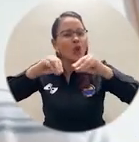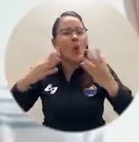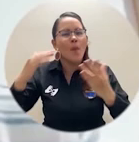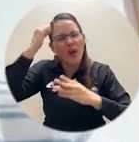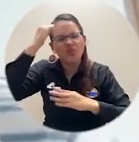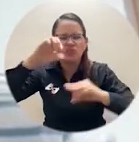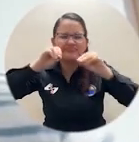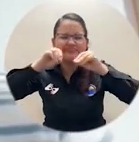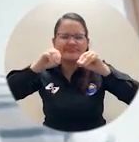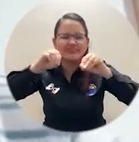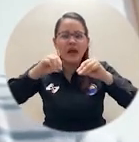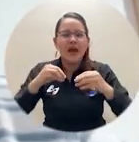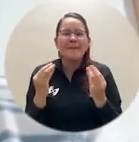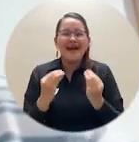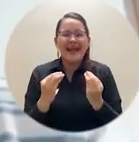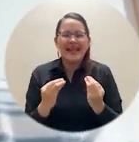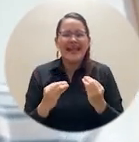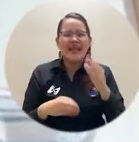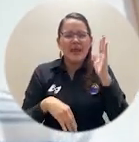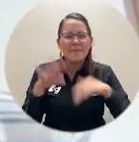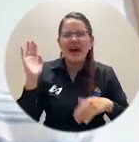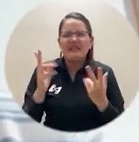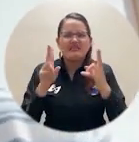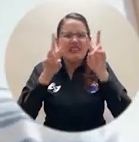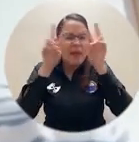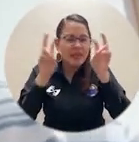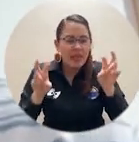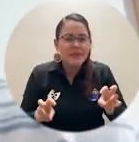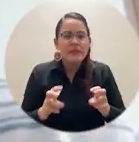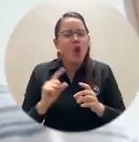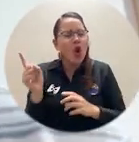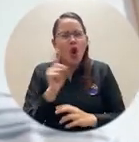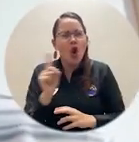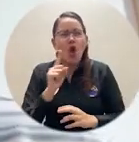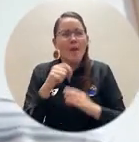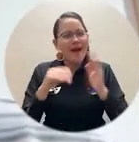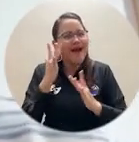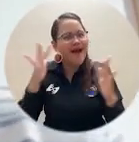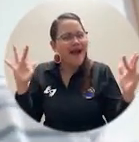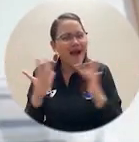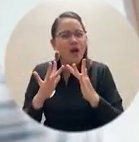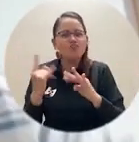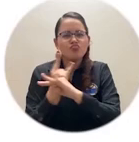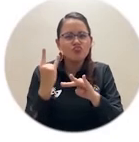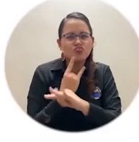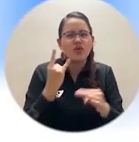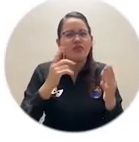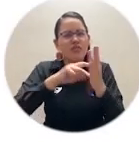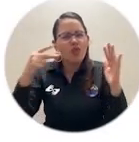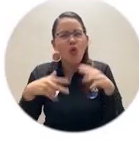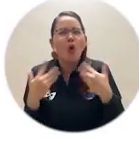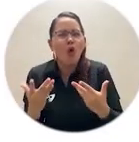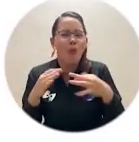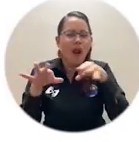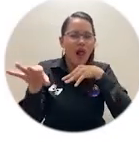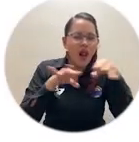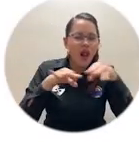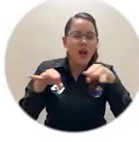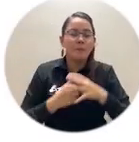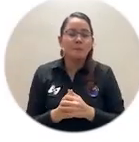programa. Tocó al cuerpo docente, con el apoyo irrestricto de los